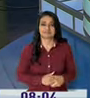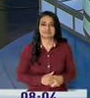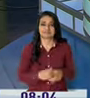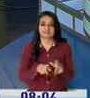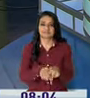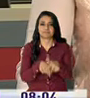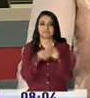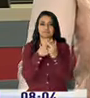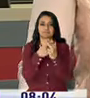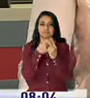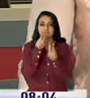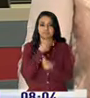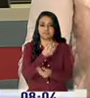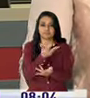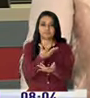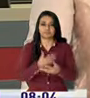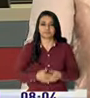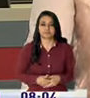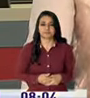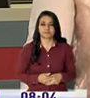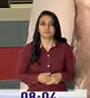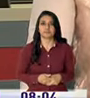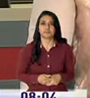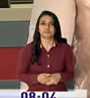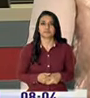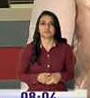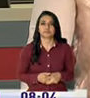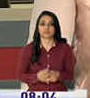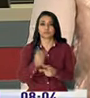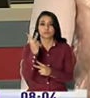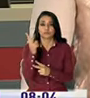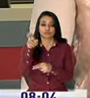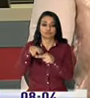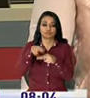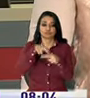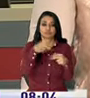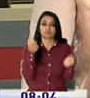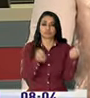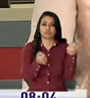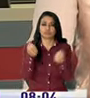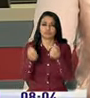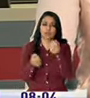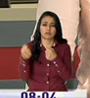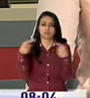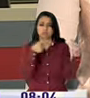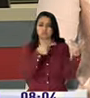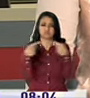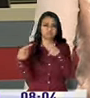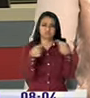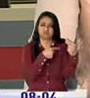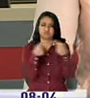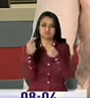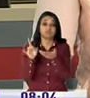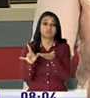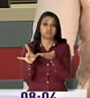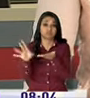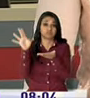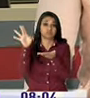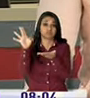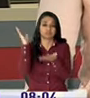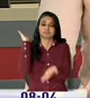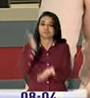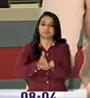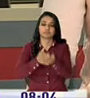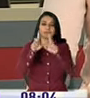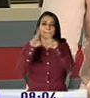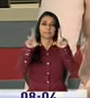Empezamos nosotros con el desarrollo informativo contándoles que los dos conductores que protagonizaron una riña en la vía pública fueron expulsados de manera definitiva